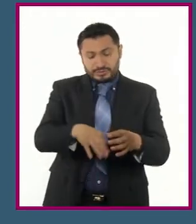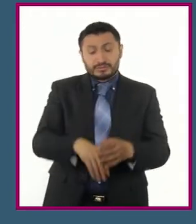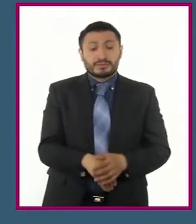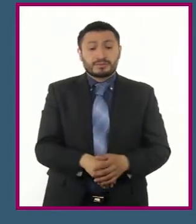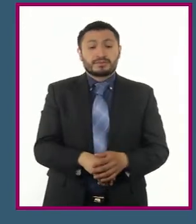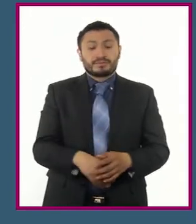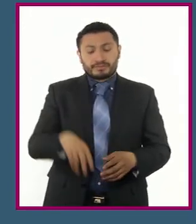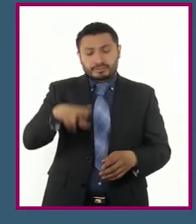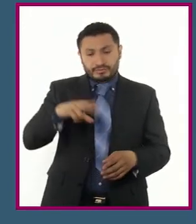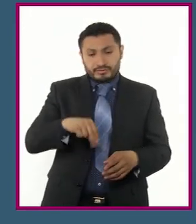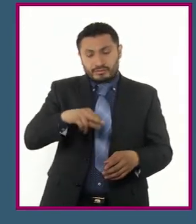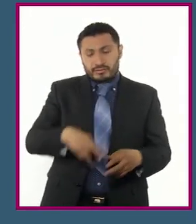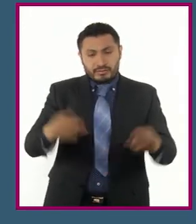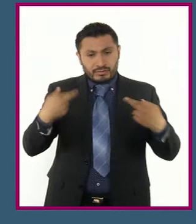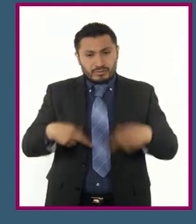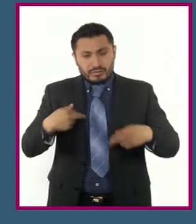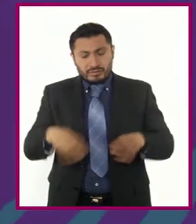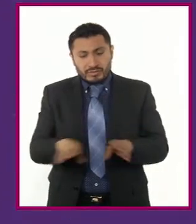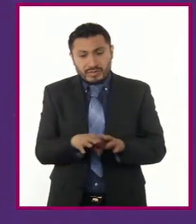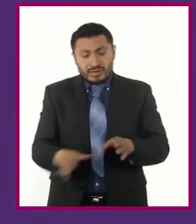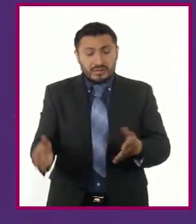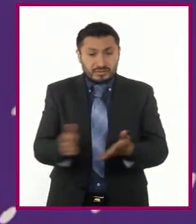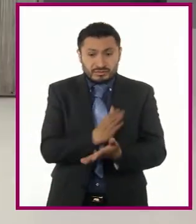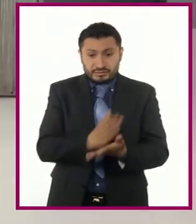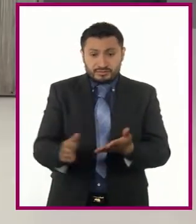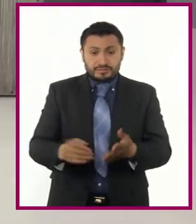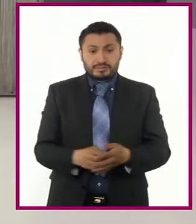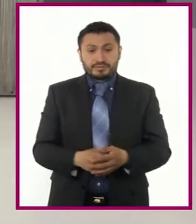ropa servirán como la llave de embudo de separación.